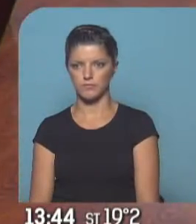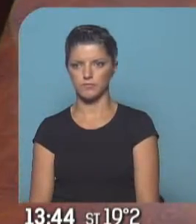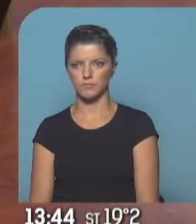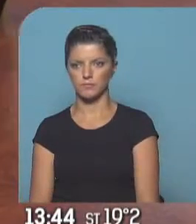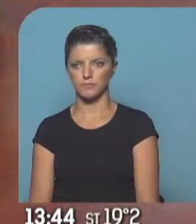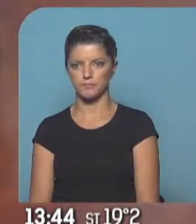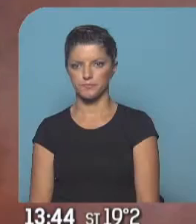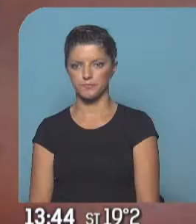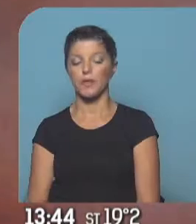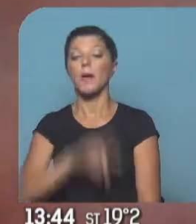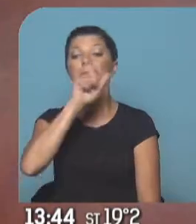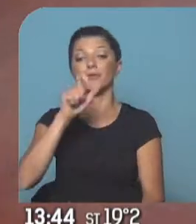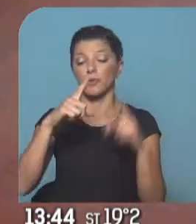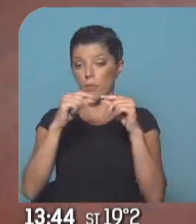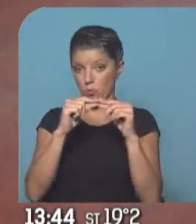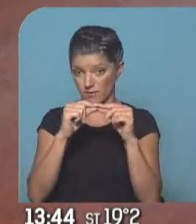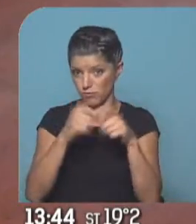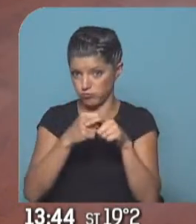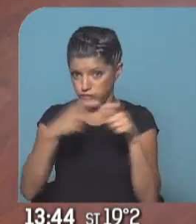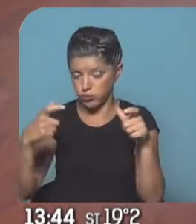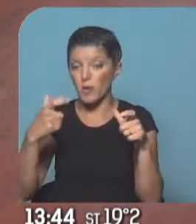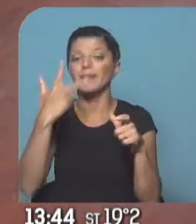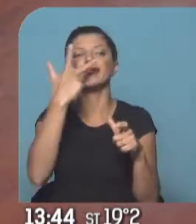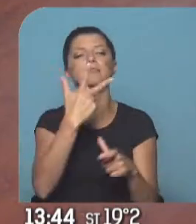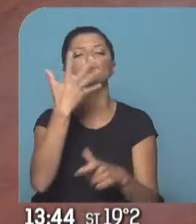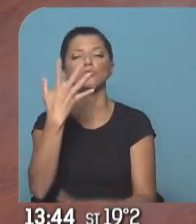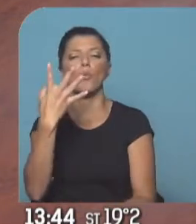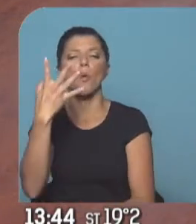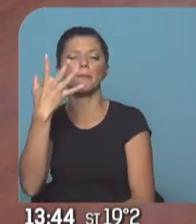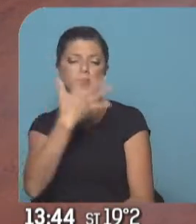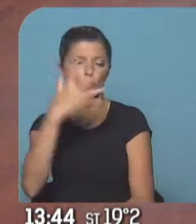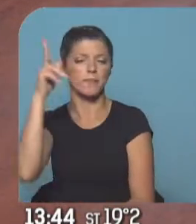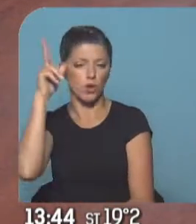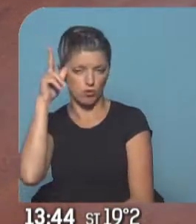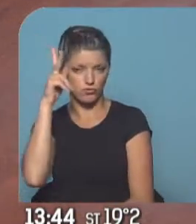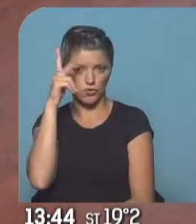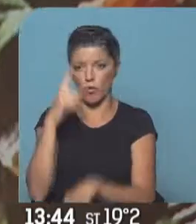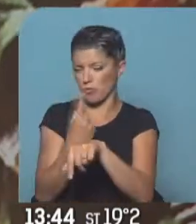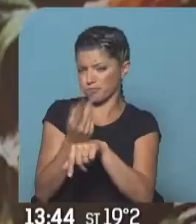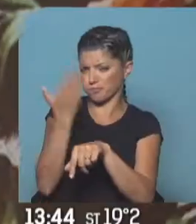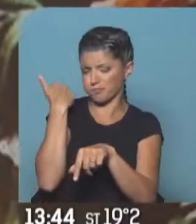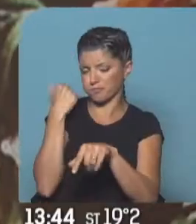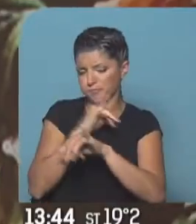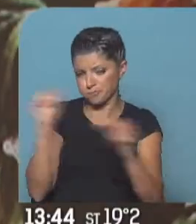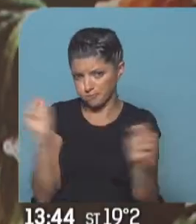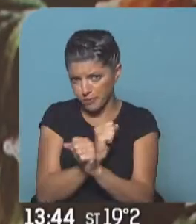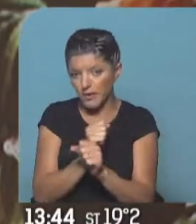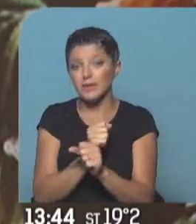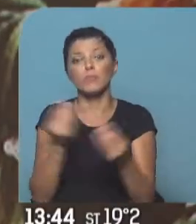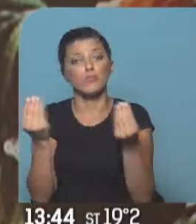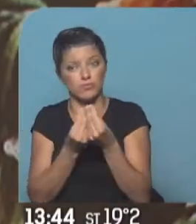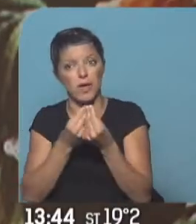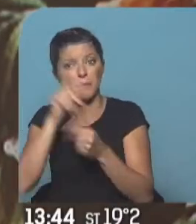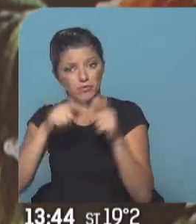La cifra de muertos subió. 358 es lo que se ha confirmado hace una hora, que fueron los muertos, y todavía hay varios